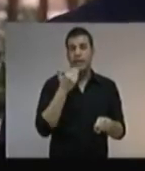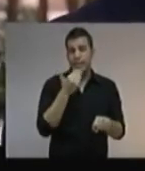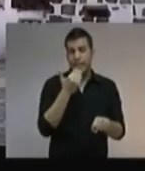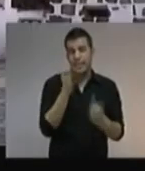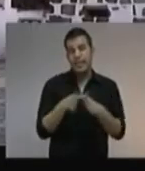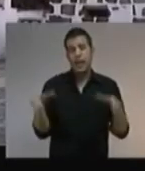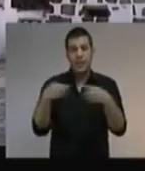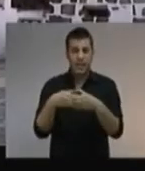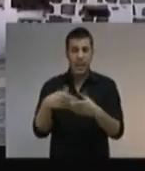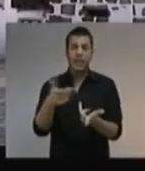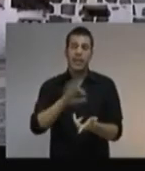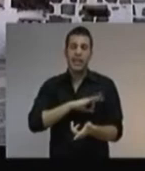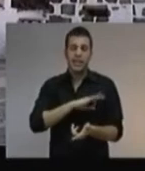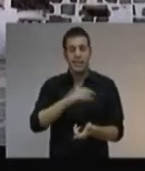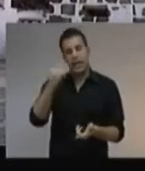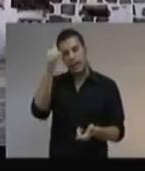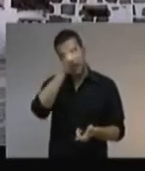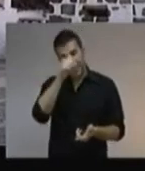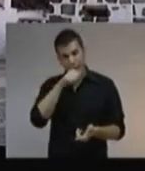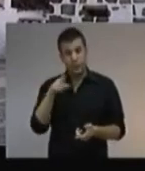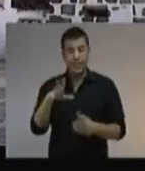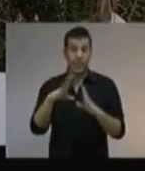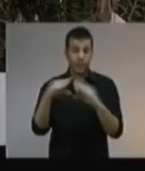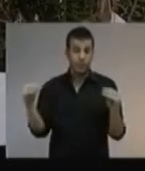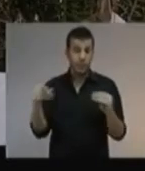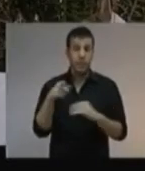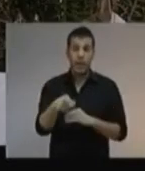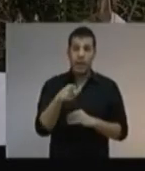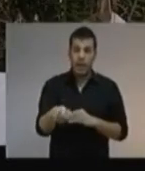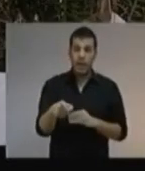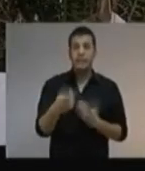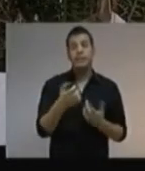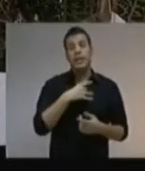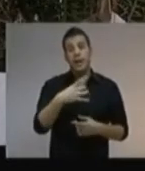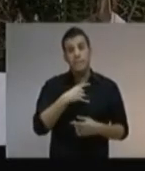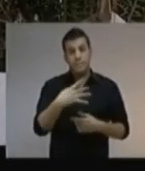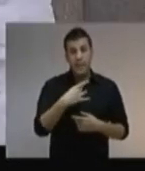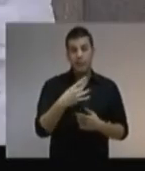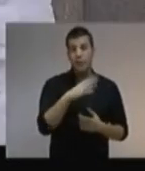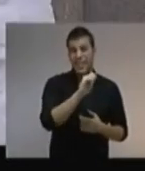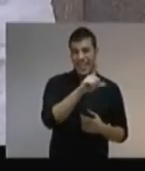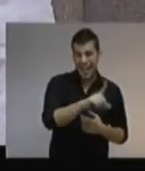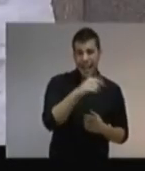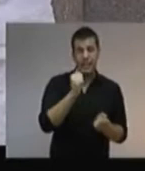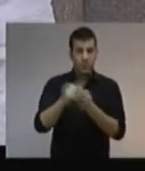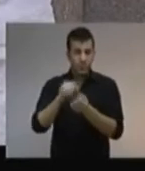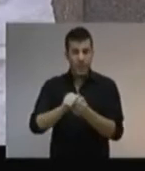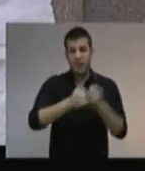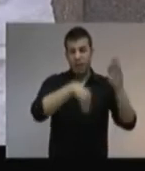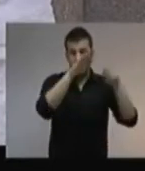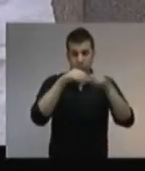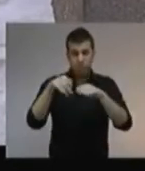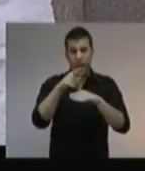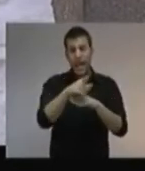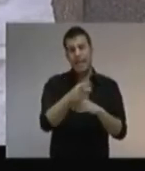la Real Hermandad de Caballeros de Andalucía. Aquí los blancos paramentos, hechos a base de cal y piedra,